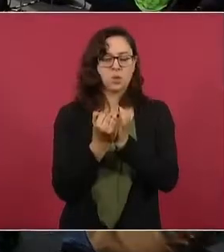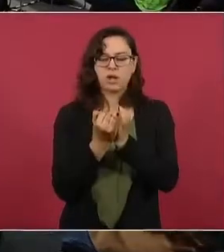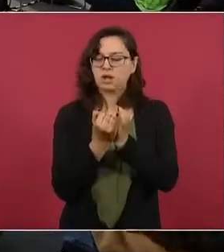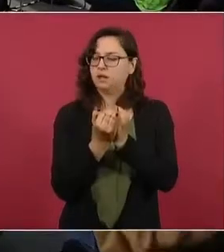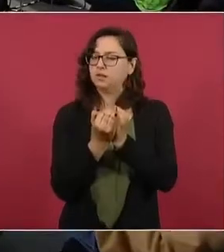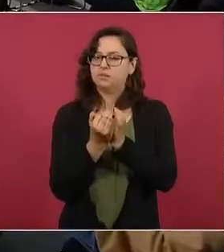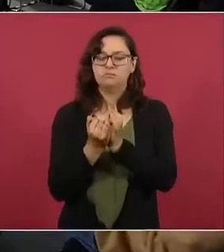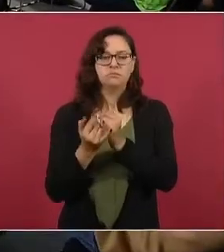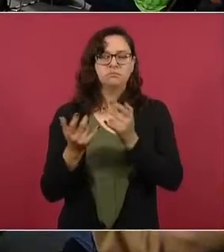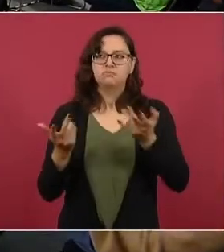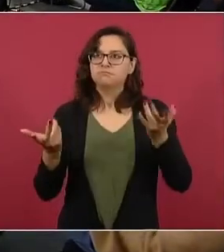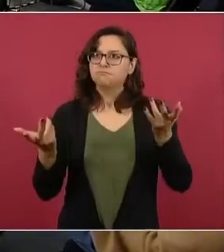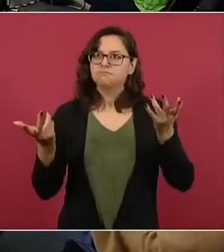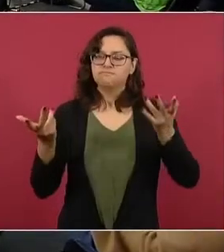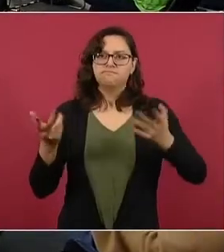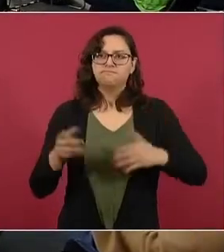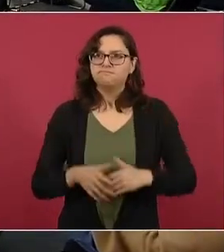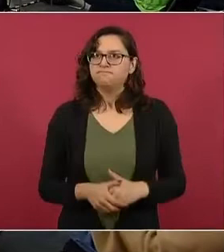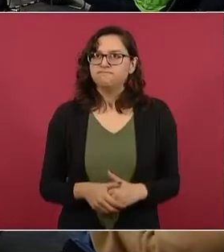no